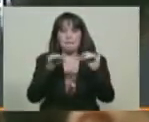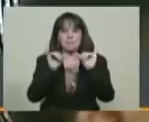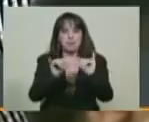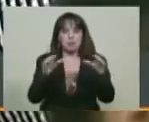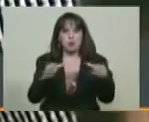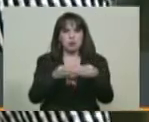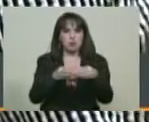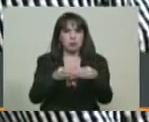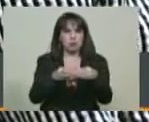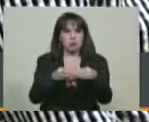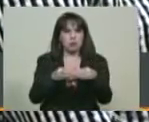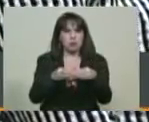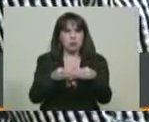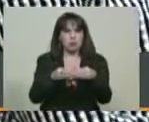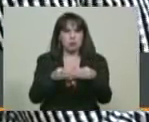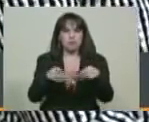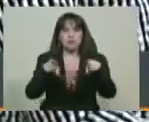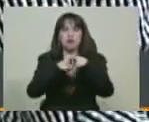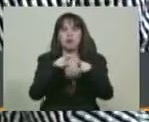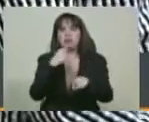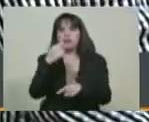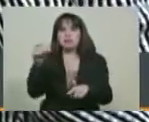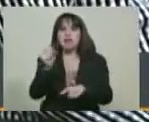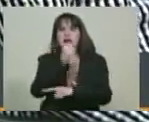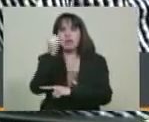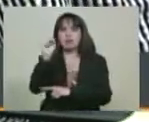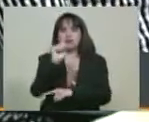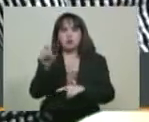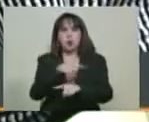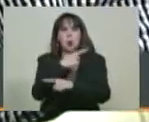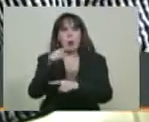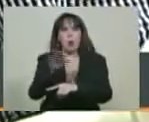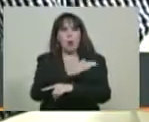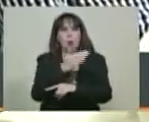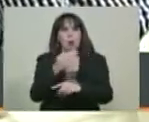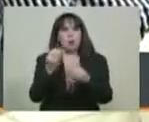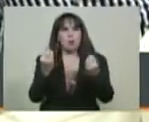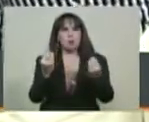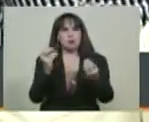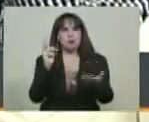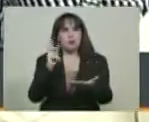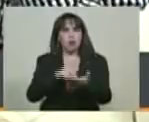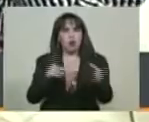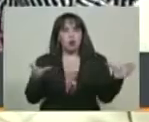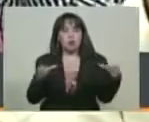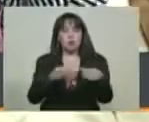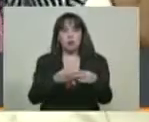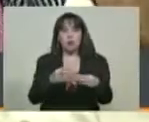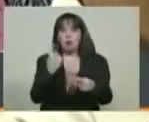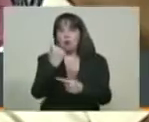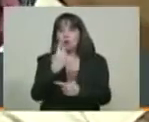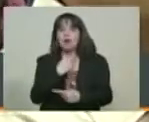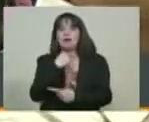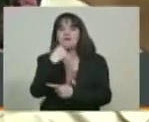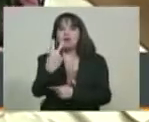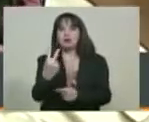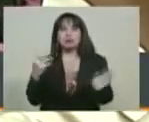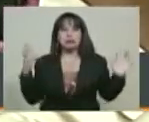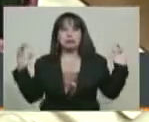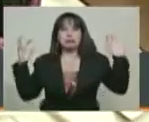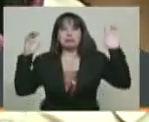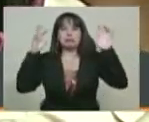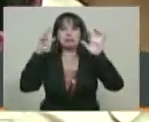la canción, el himno del partido. Somos una sola voz. Somos millones y una sola voz. Una sola